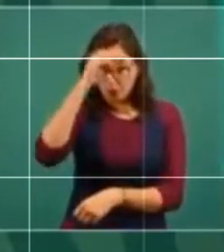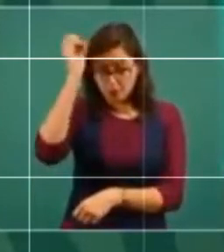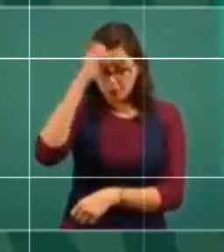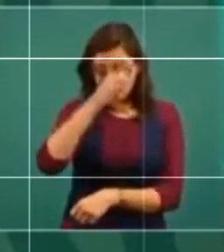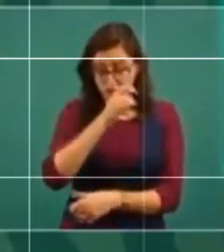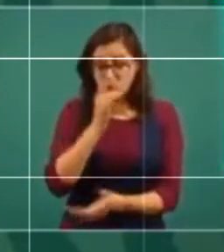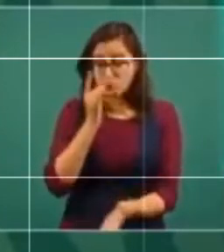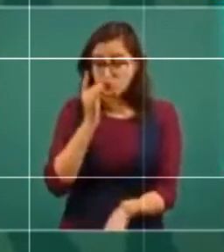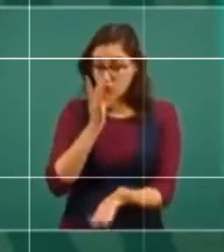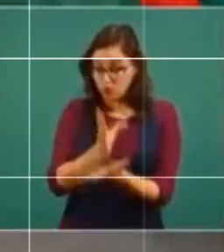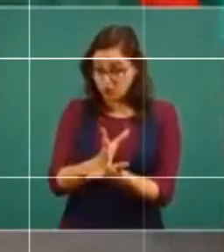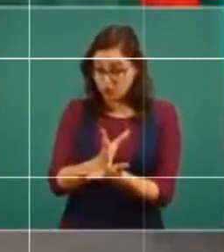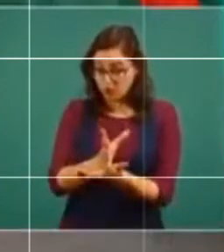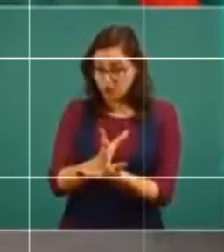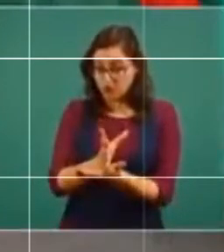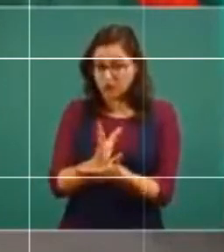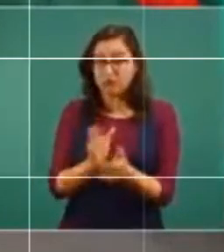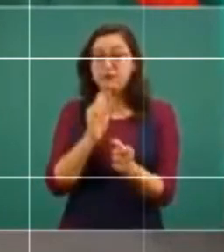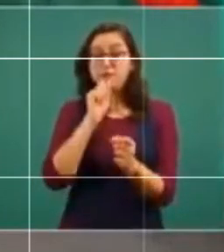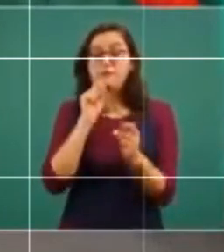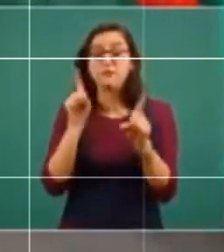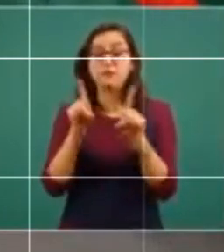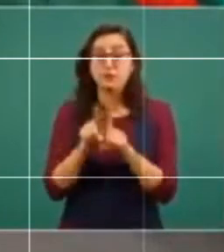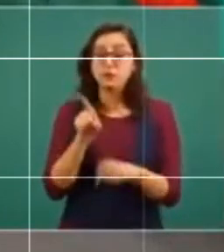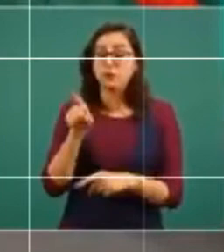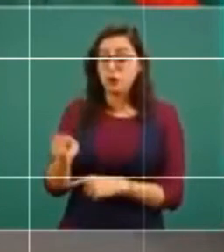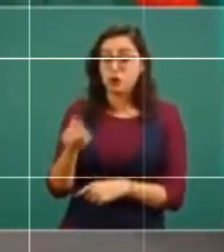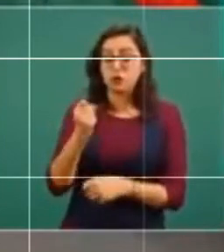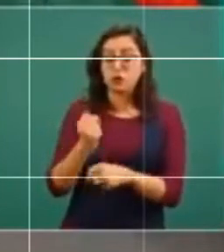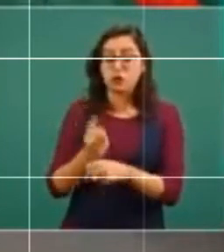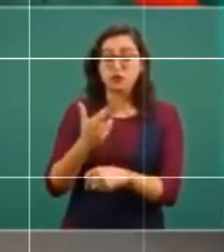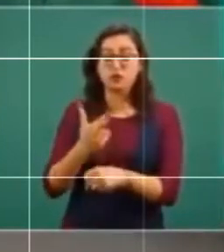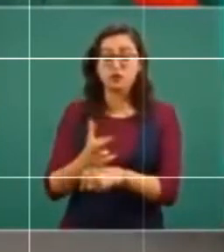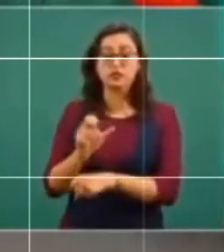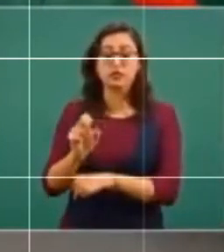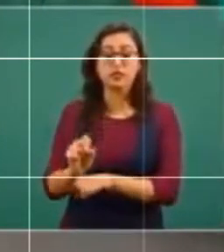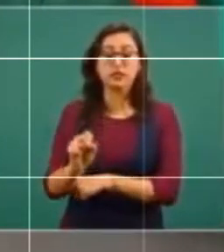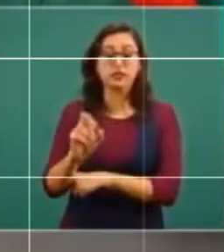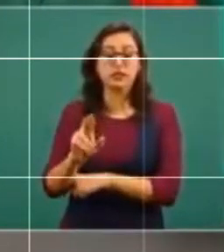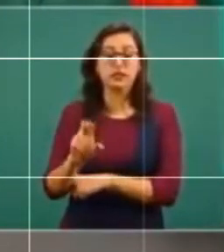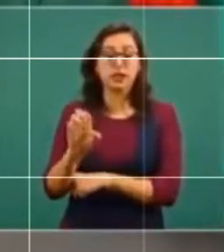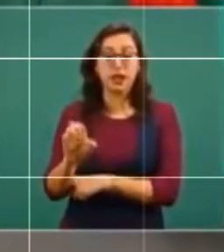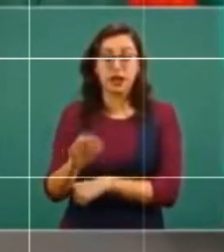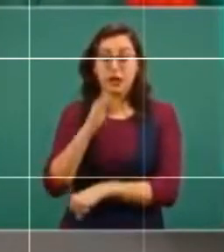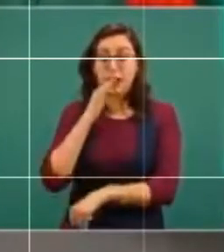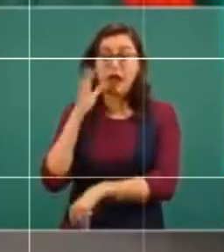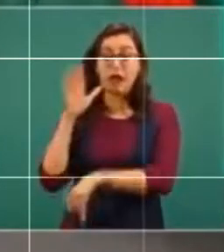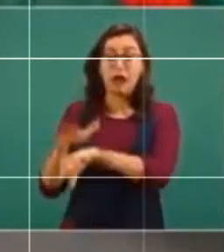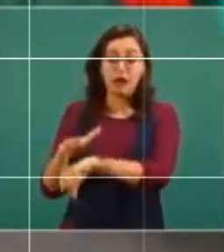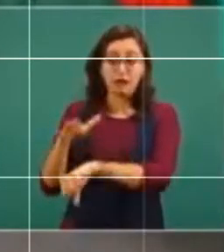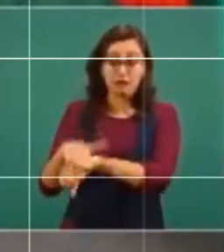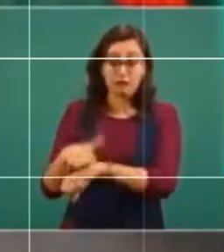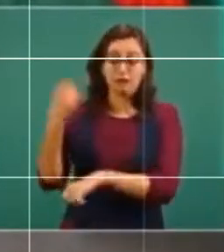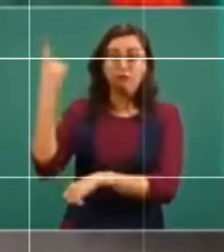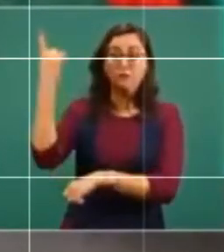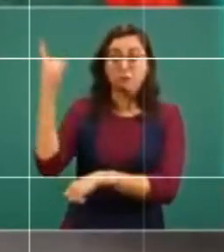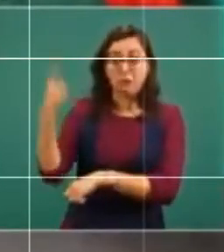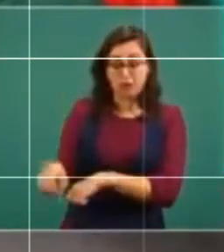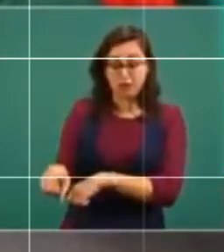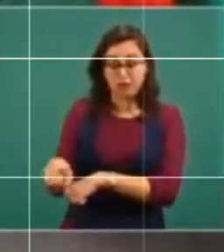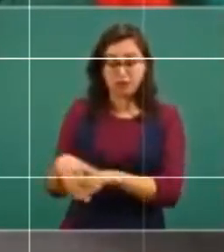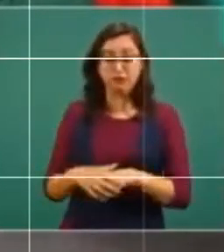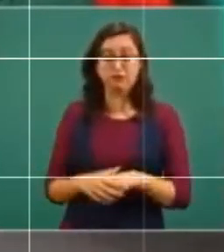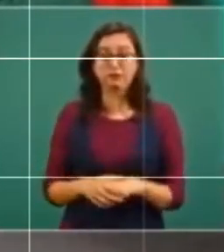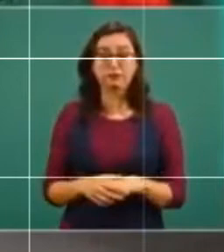también al secretario de Relaciones Exteriores que hoy mismo, lo